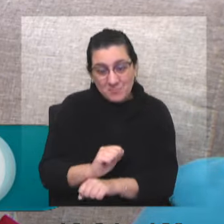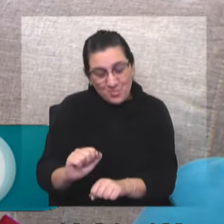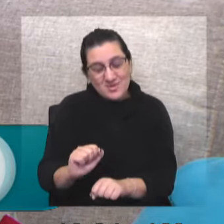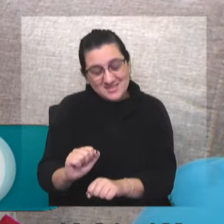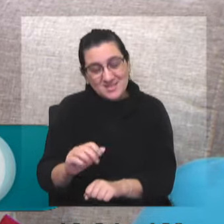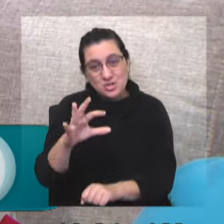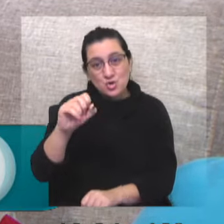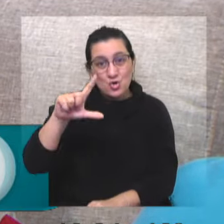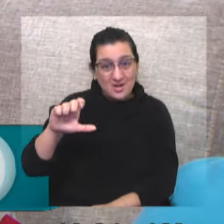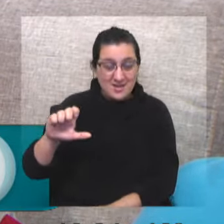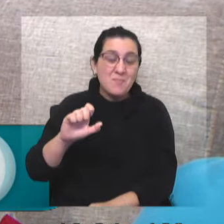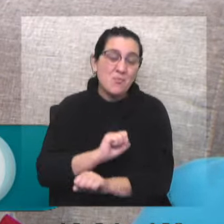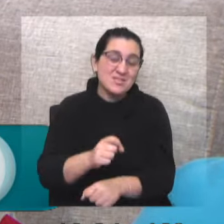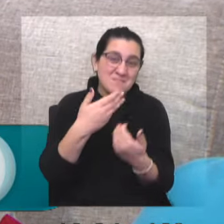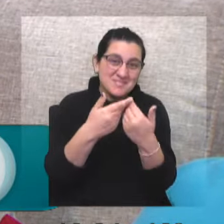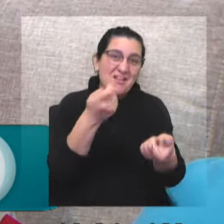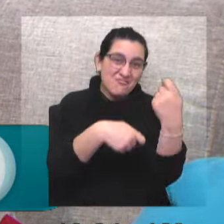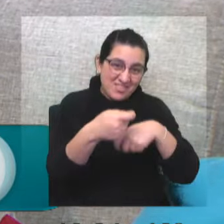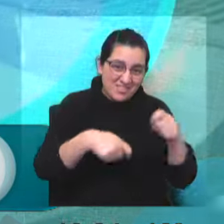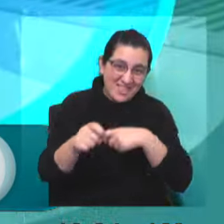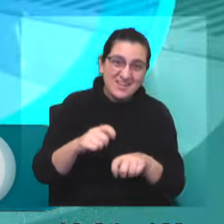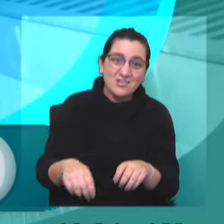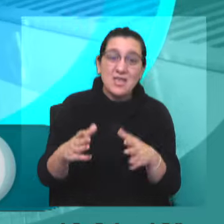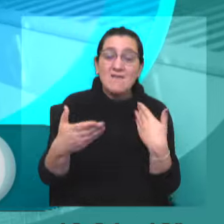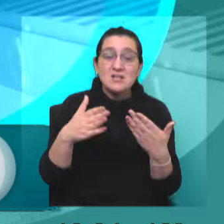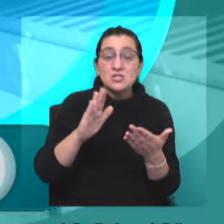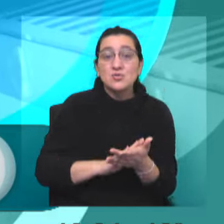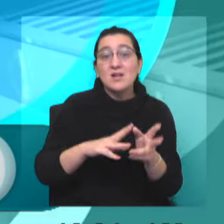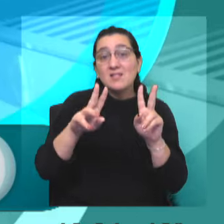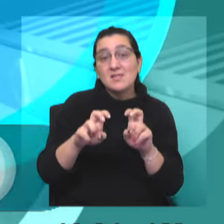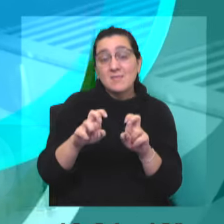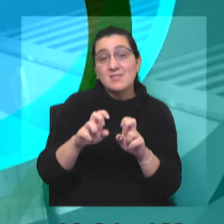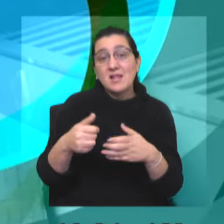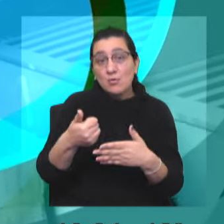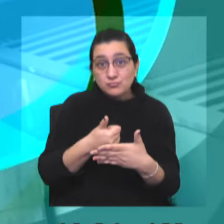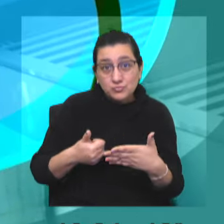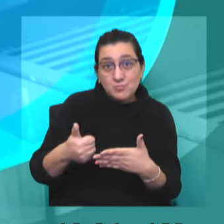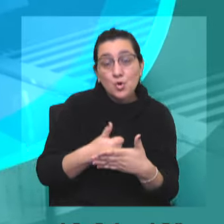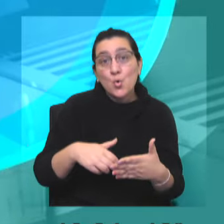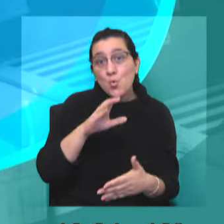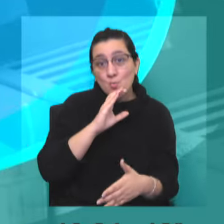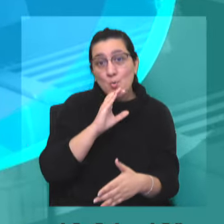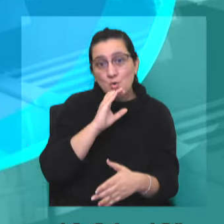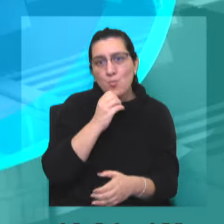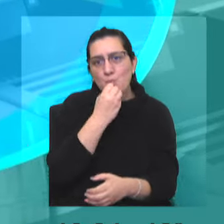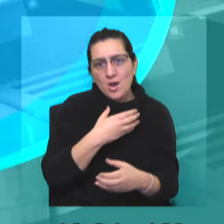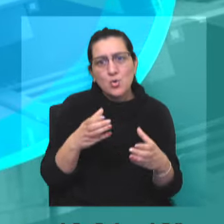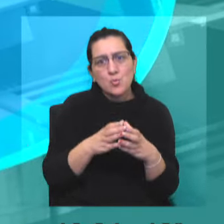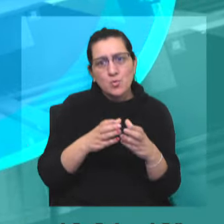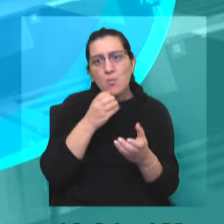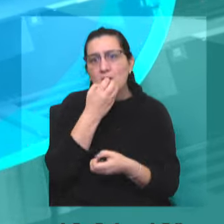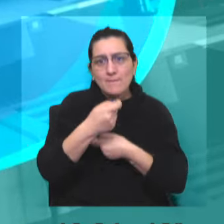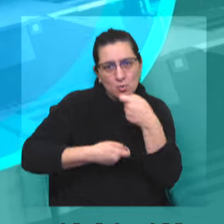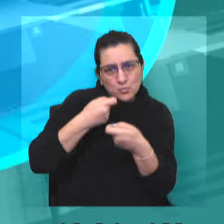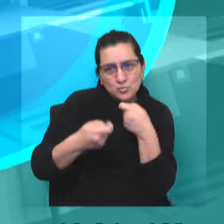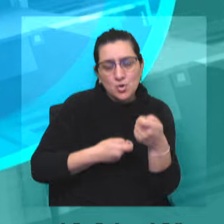ponerlas a la venta? Paranormales, donde se trata todo este tema de la condición del espectro autista, con mucho humor, con un gran elenco, una gran producción, no se van